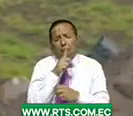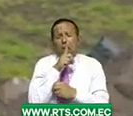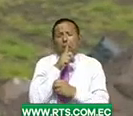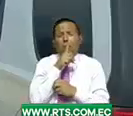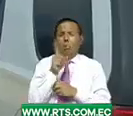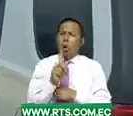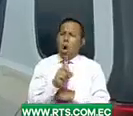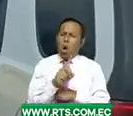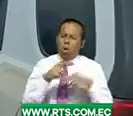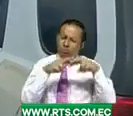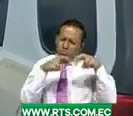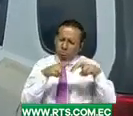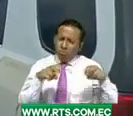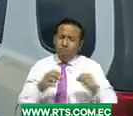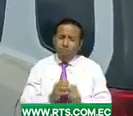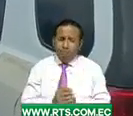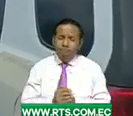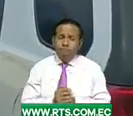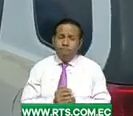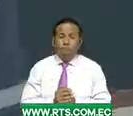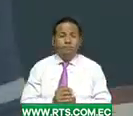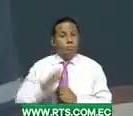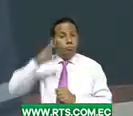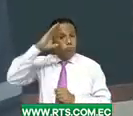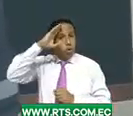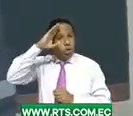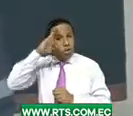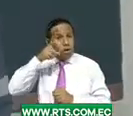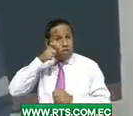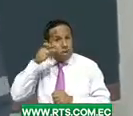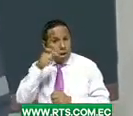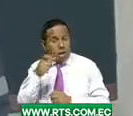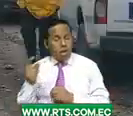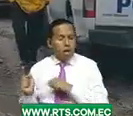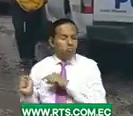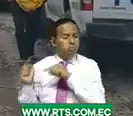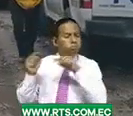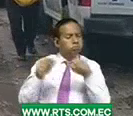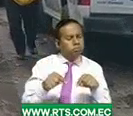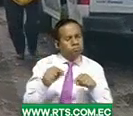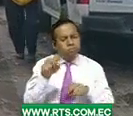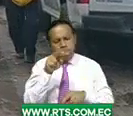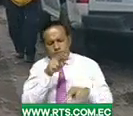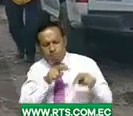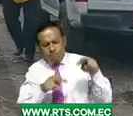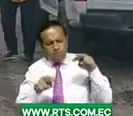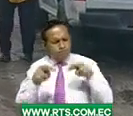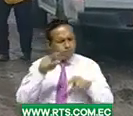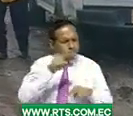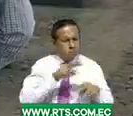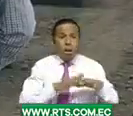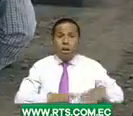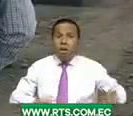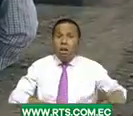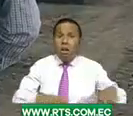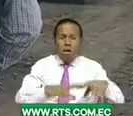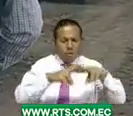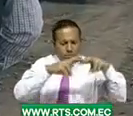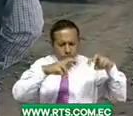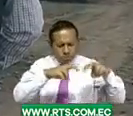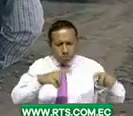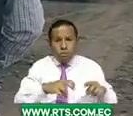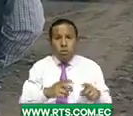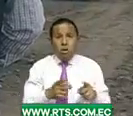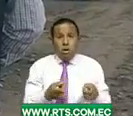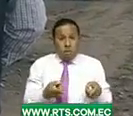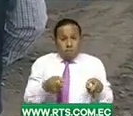esto. Personal de la DINASED y Fiscalía llegaron hasta el lugar para las investigaciones de campo. El conviviente